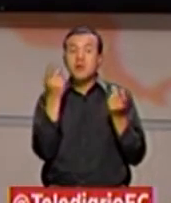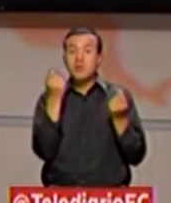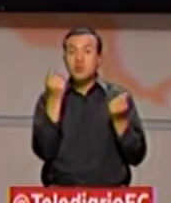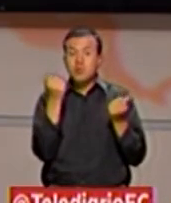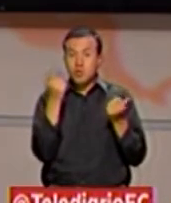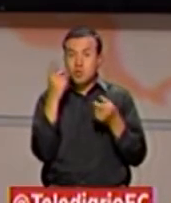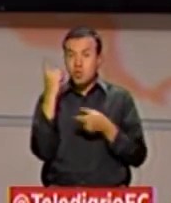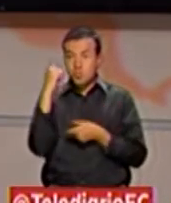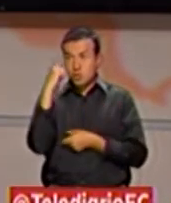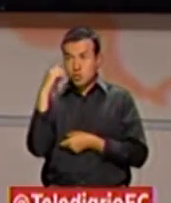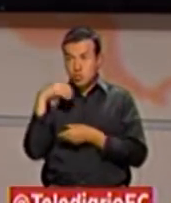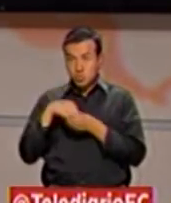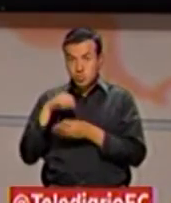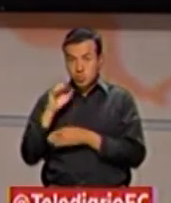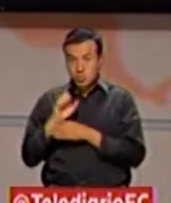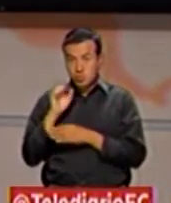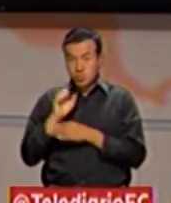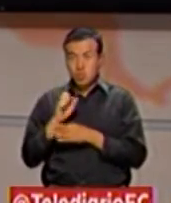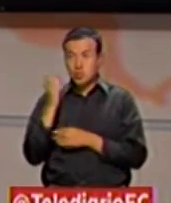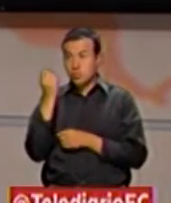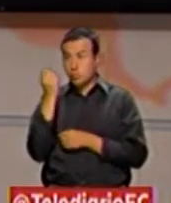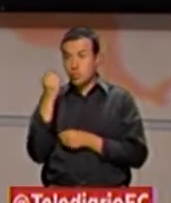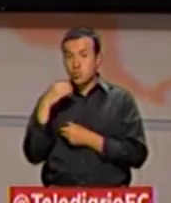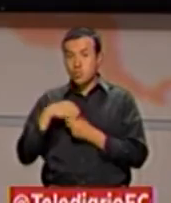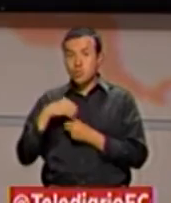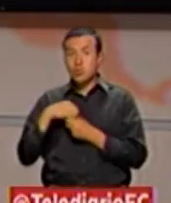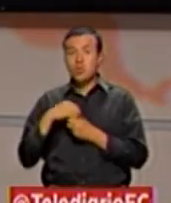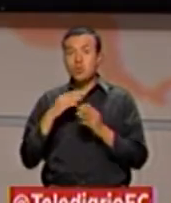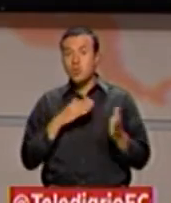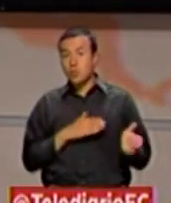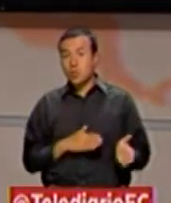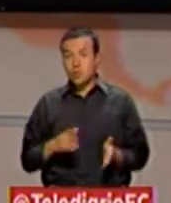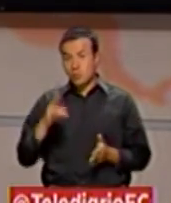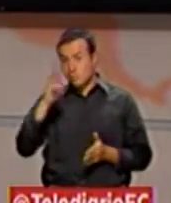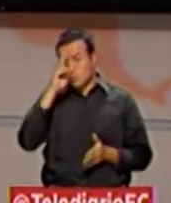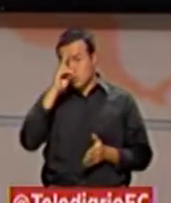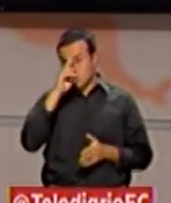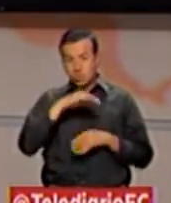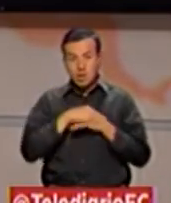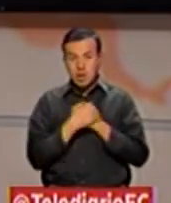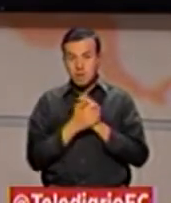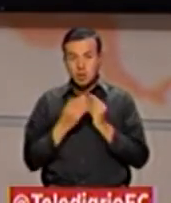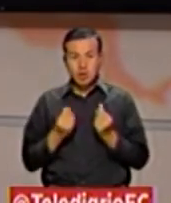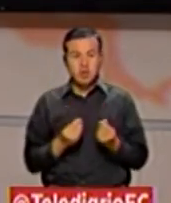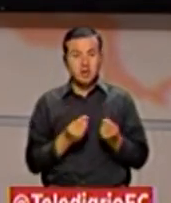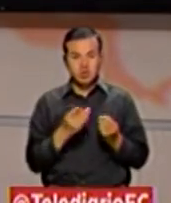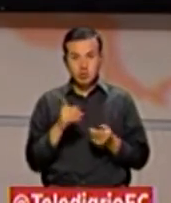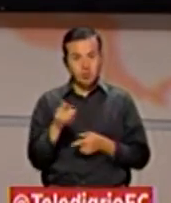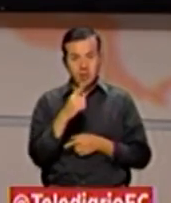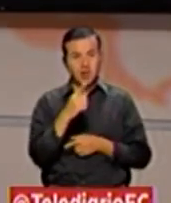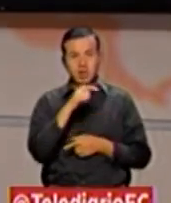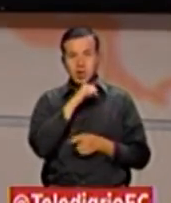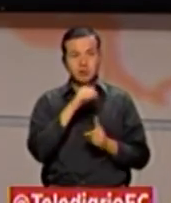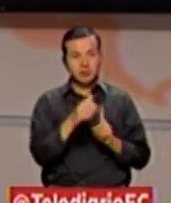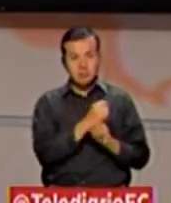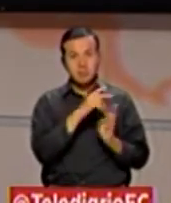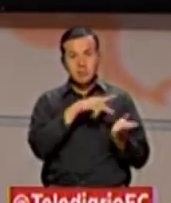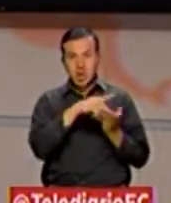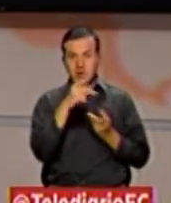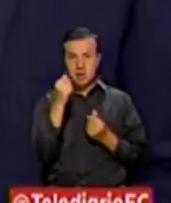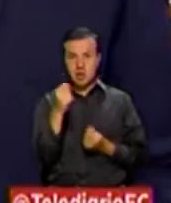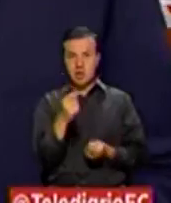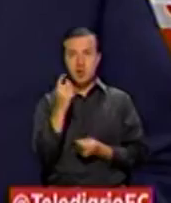erario nacional fueron utilizados en esta macabra, delictiva operación en contra del señor